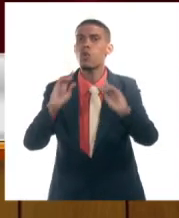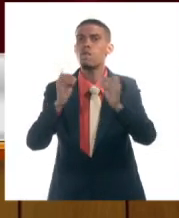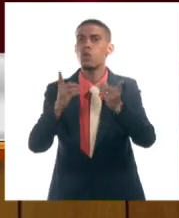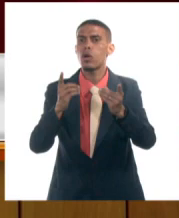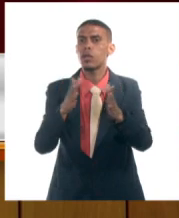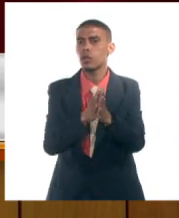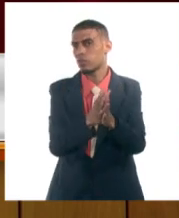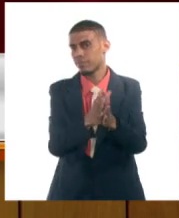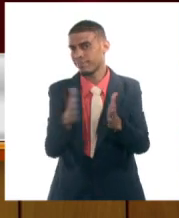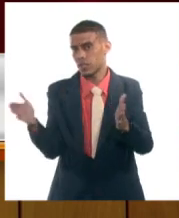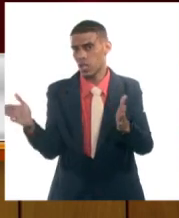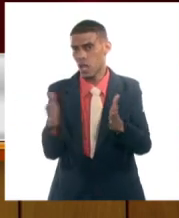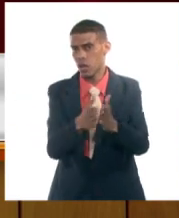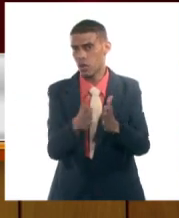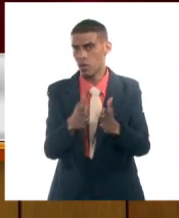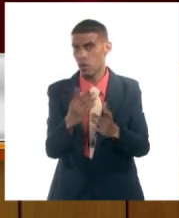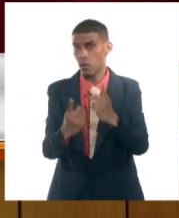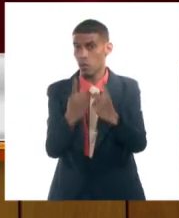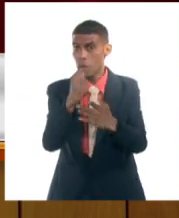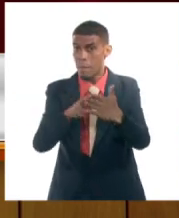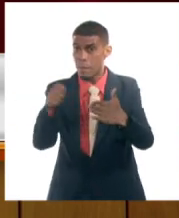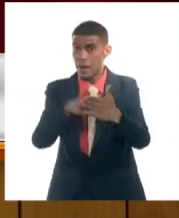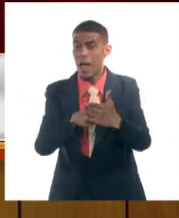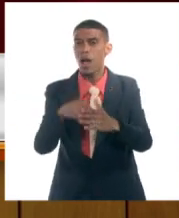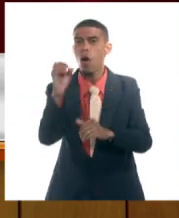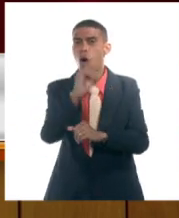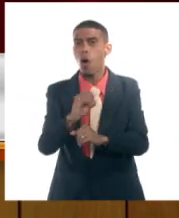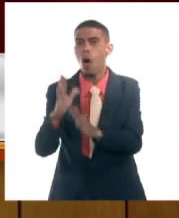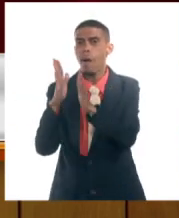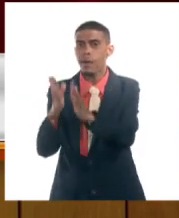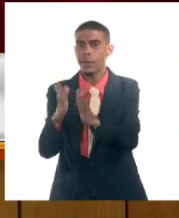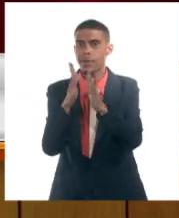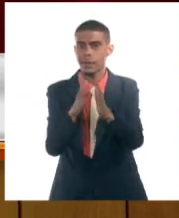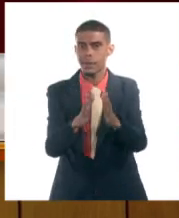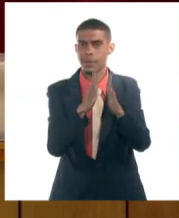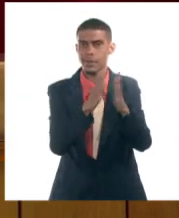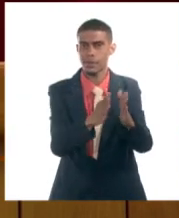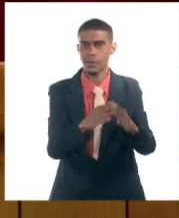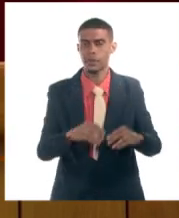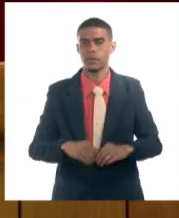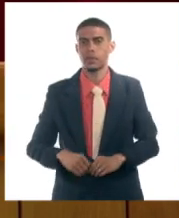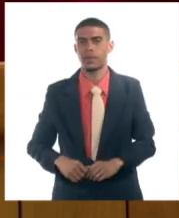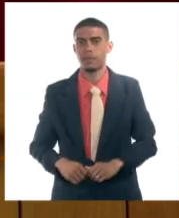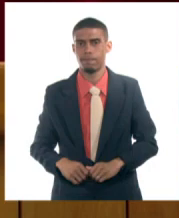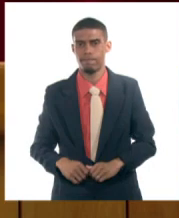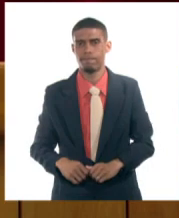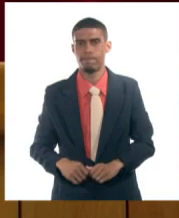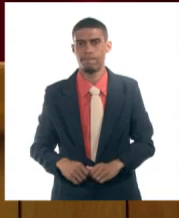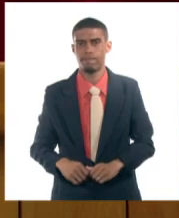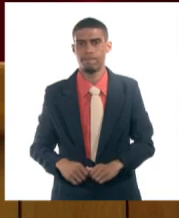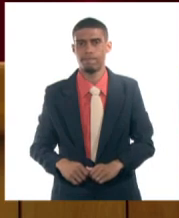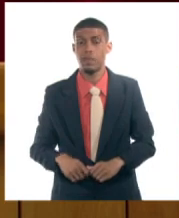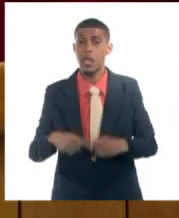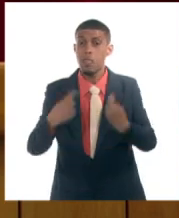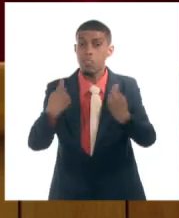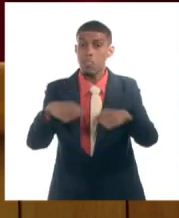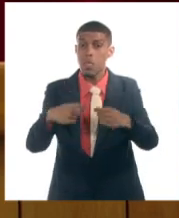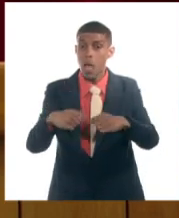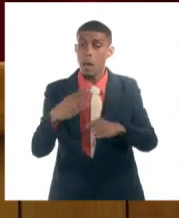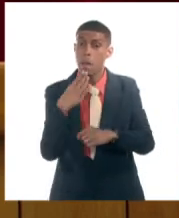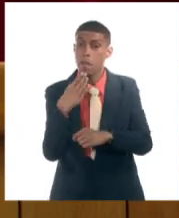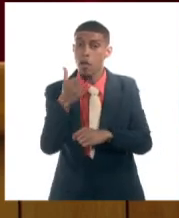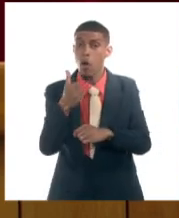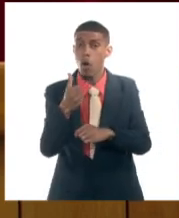término, con acciones que se organizan desde el corto y el mediano plazos, y debe articularse con